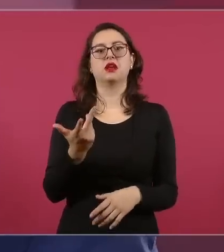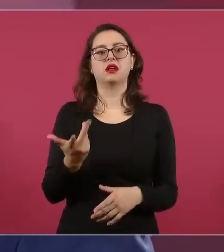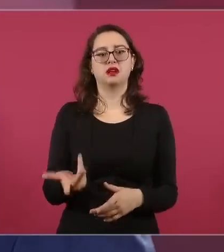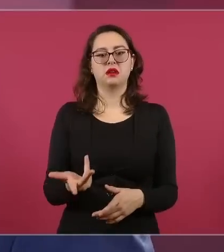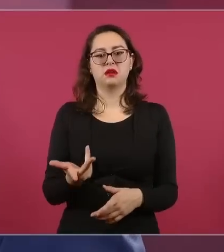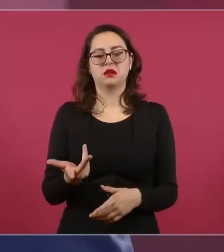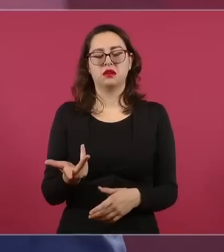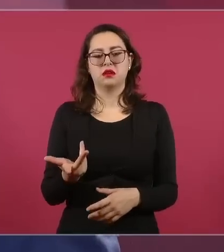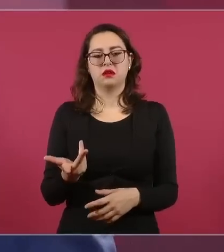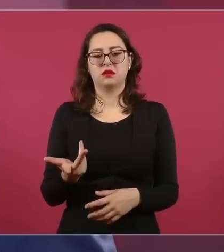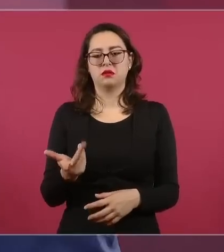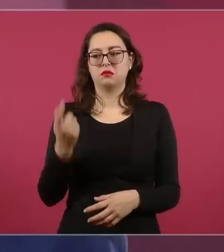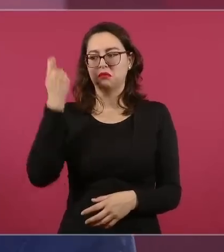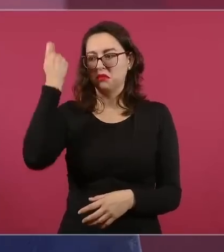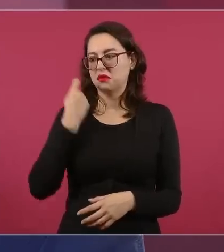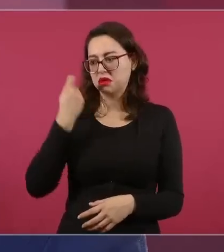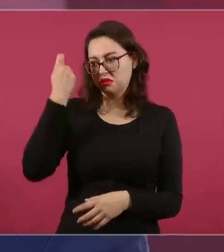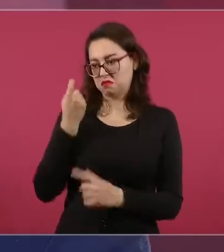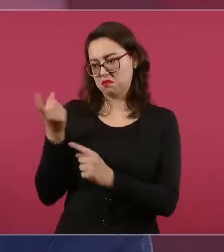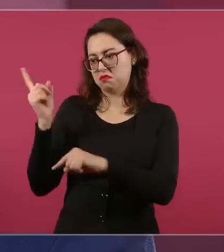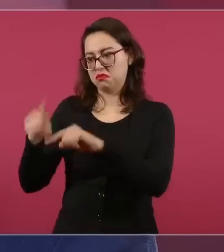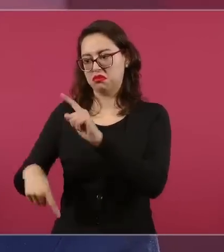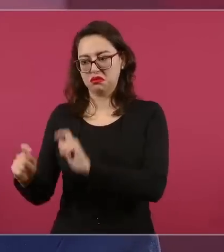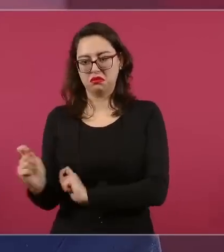la privatización de las pensiones,